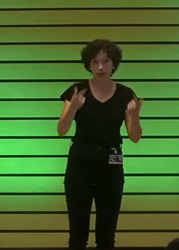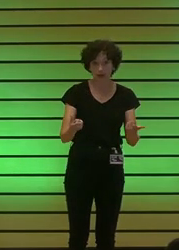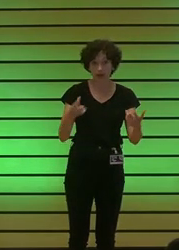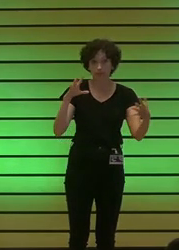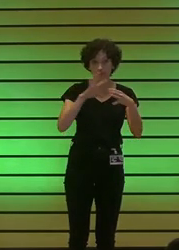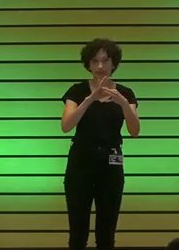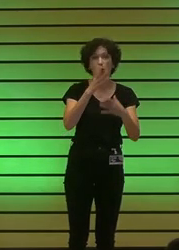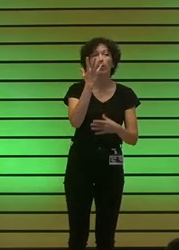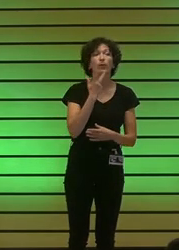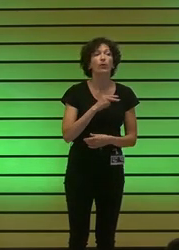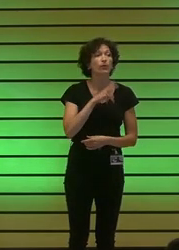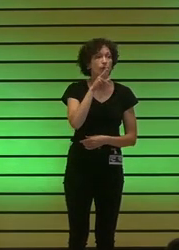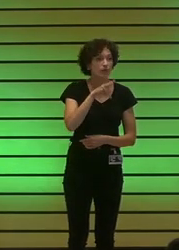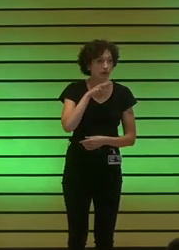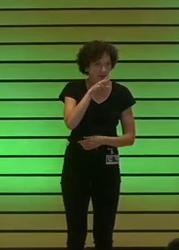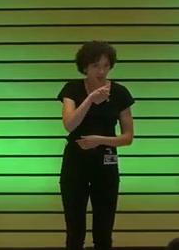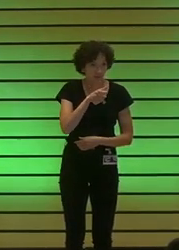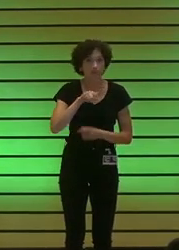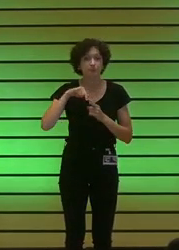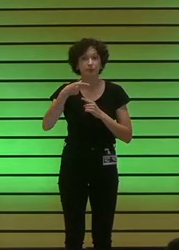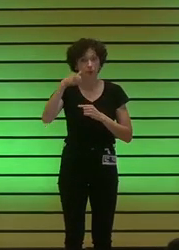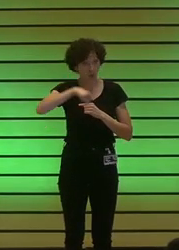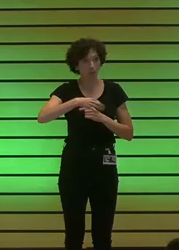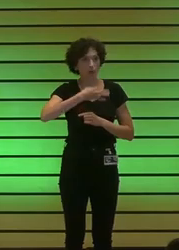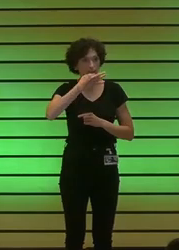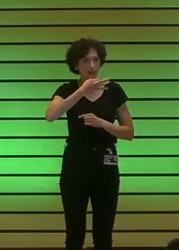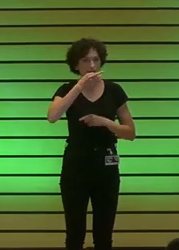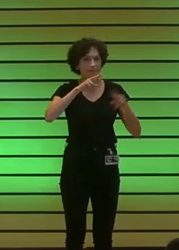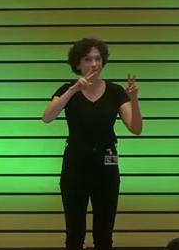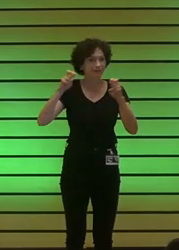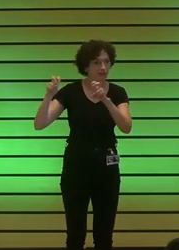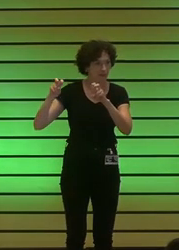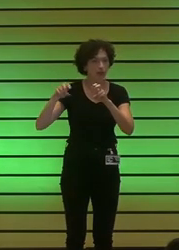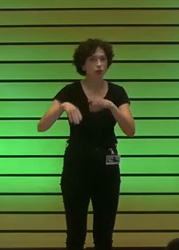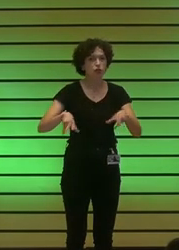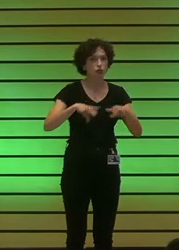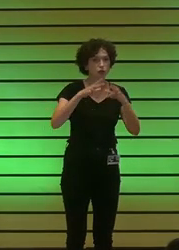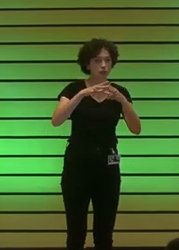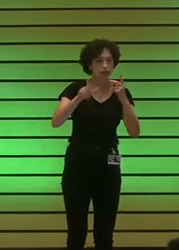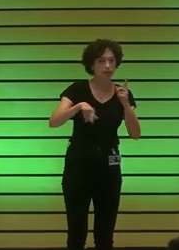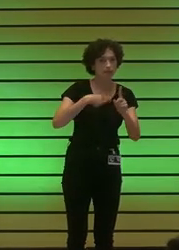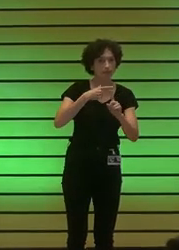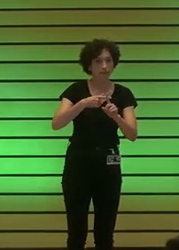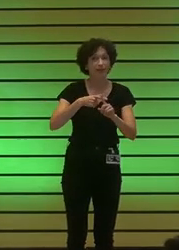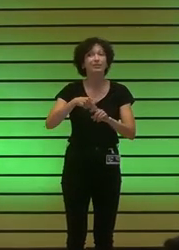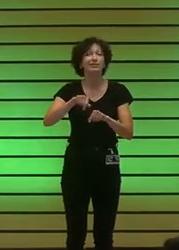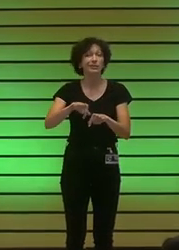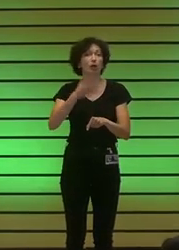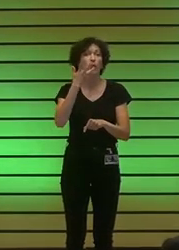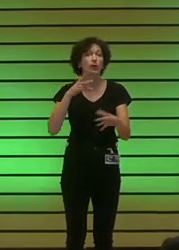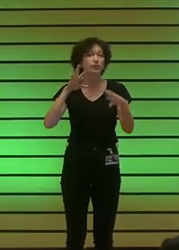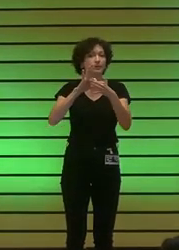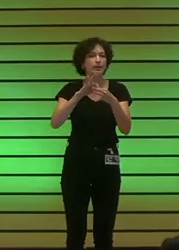verde. Hoy por la tarde trataremos los temas de sociedad y el color será